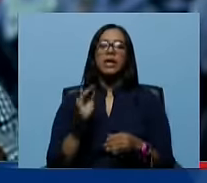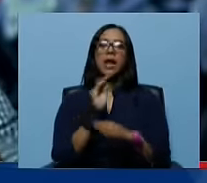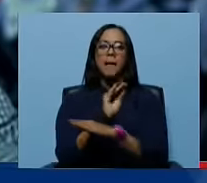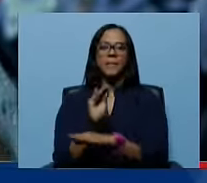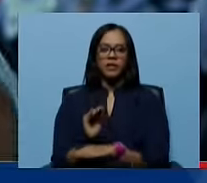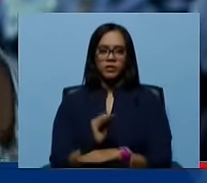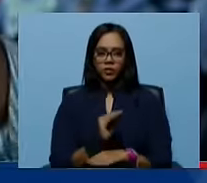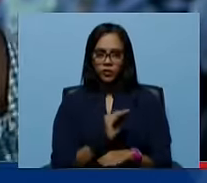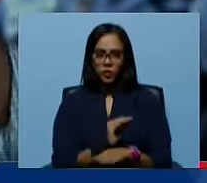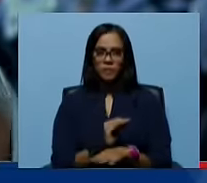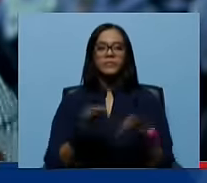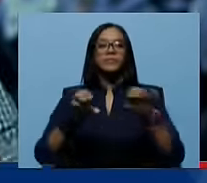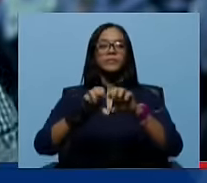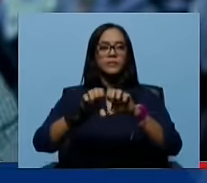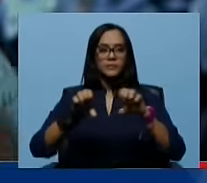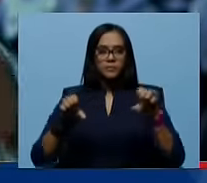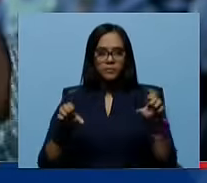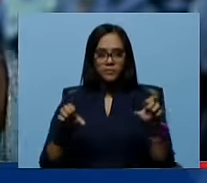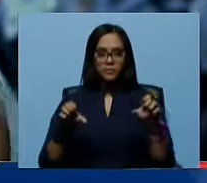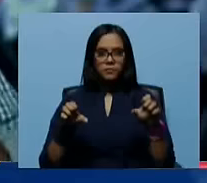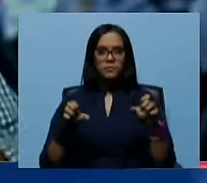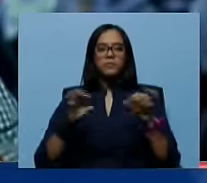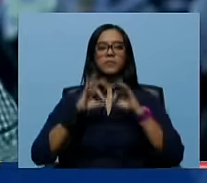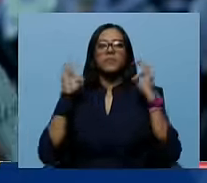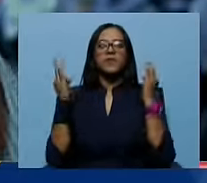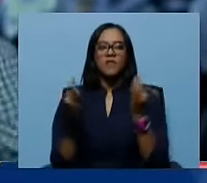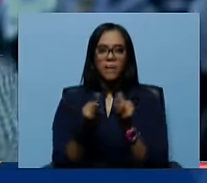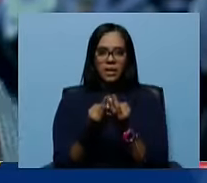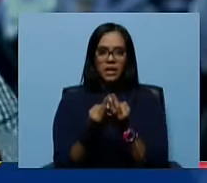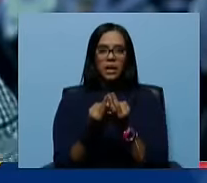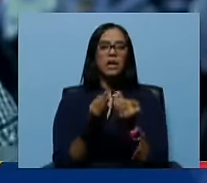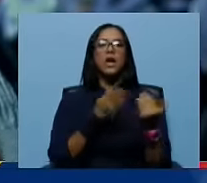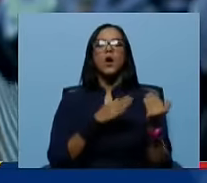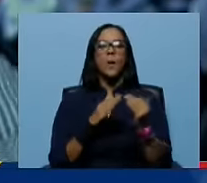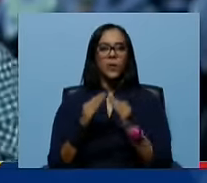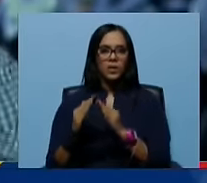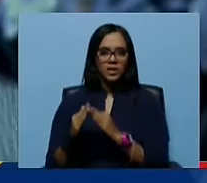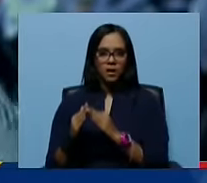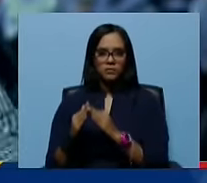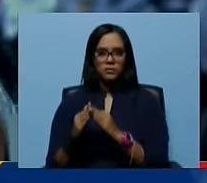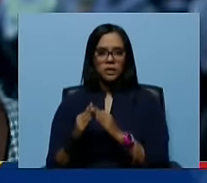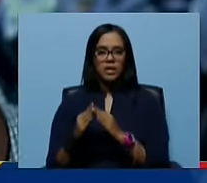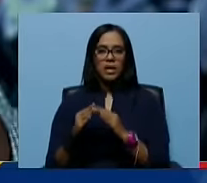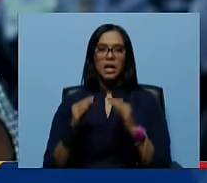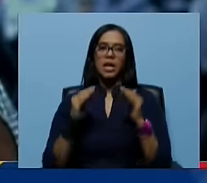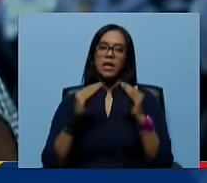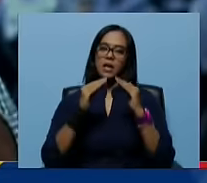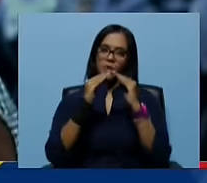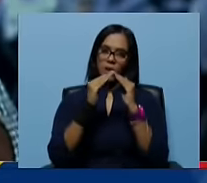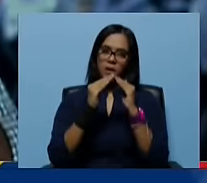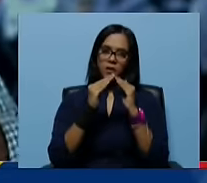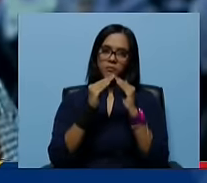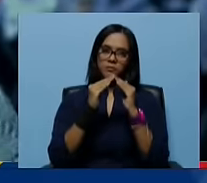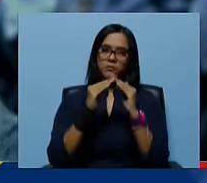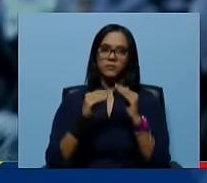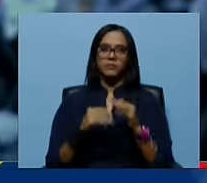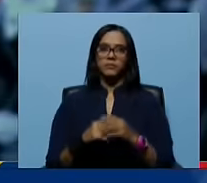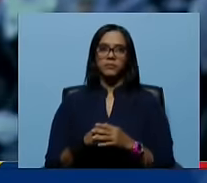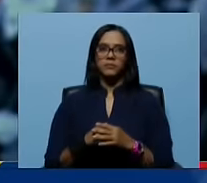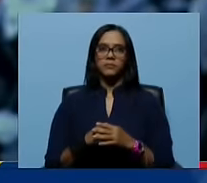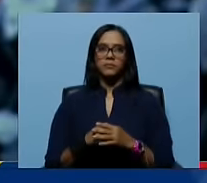prevención, la educación, la familia, la comunidad, el hogar.